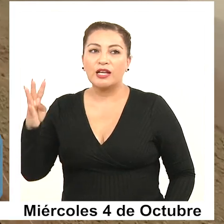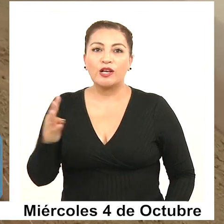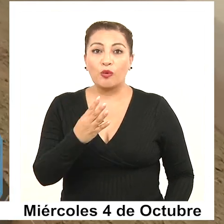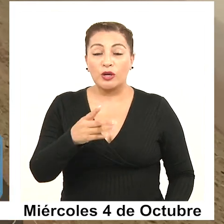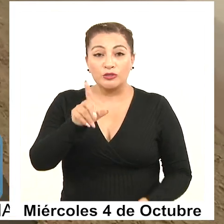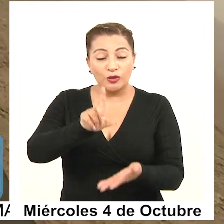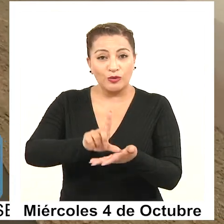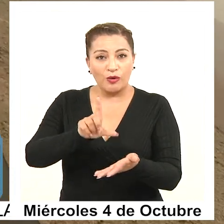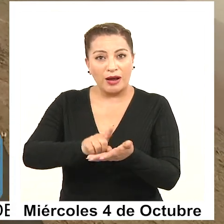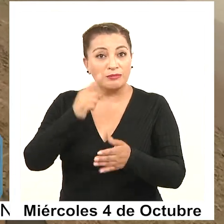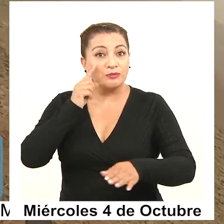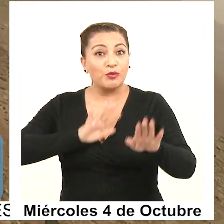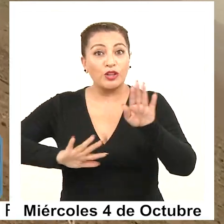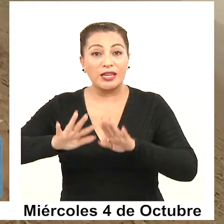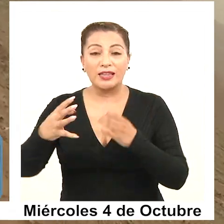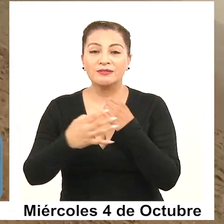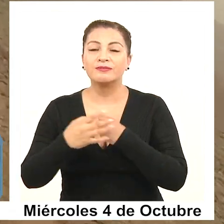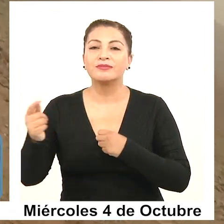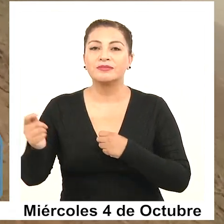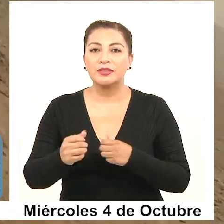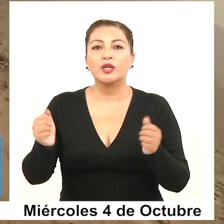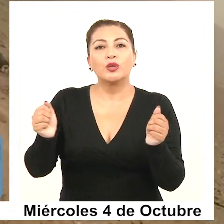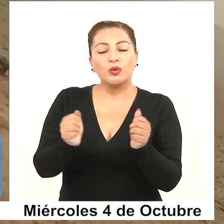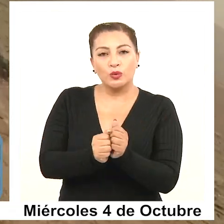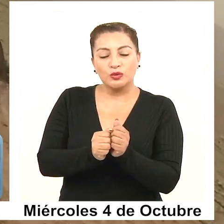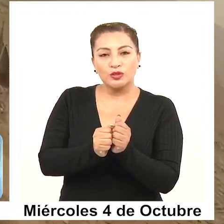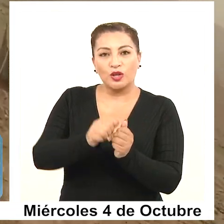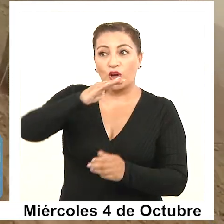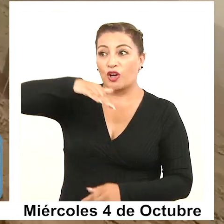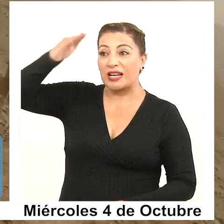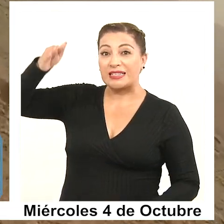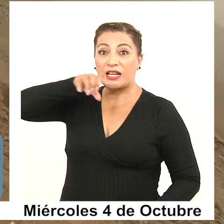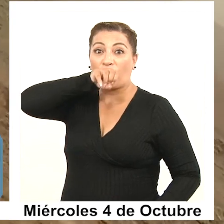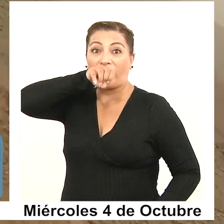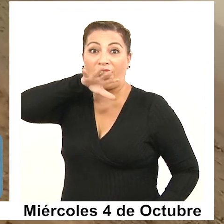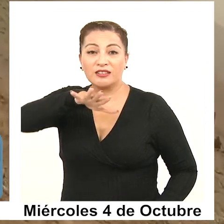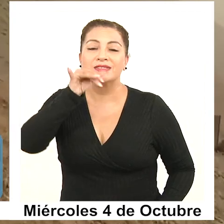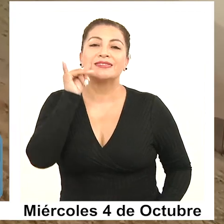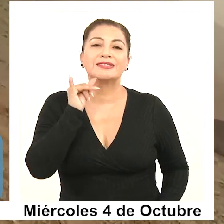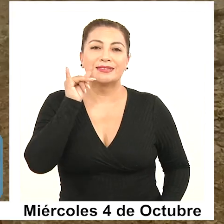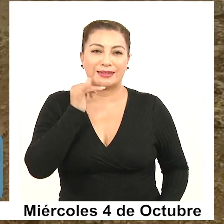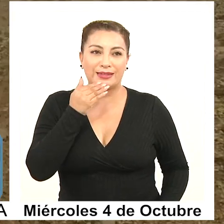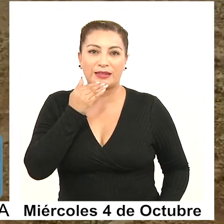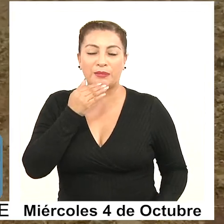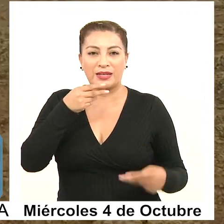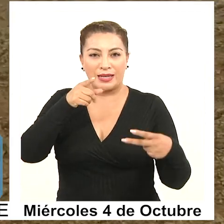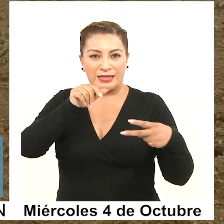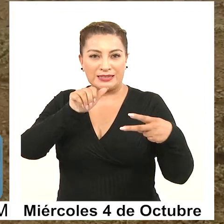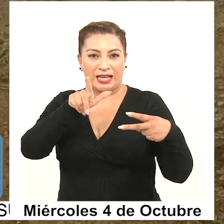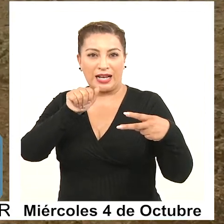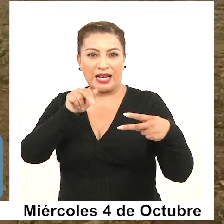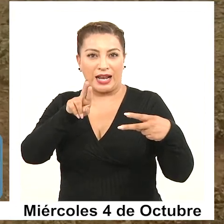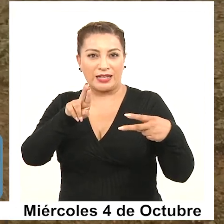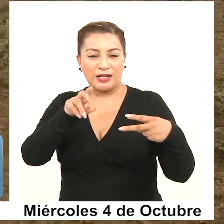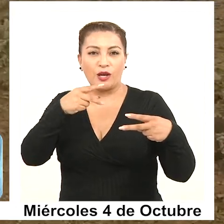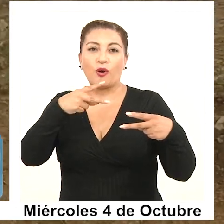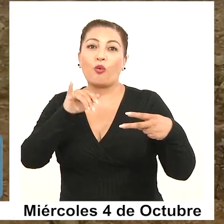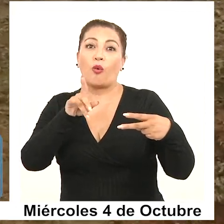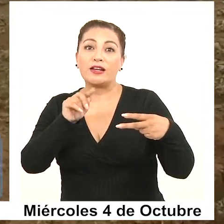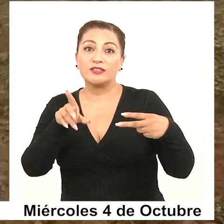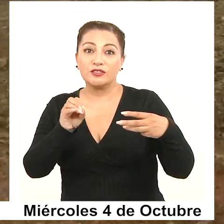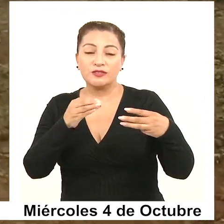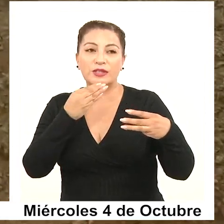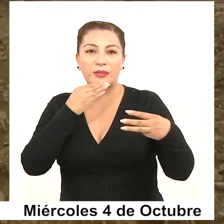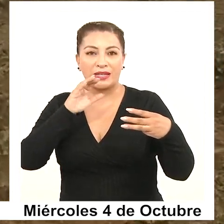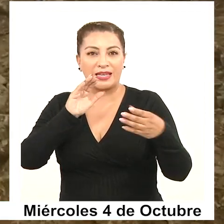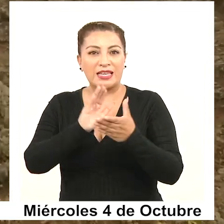protegido de la región, junto con el Cerro Dragón en Iquique, el Salar del Huasco y la Quebrada de Chacarillas